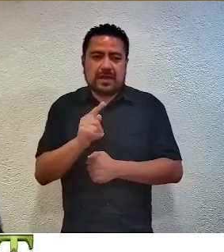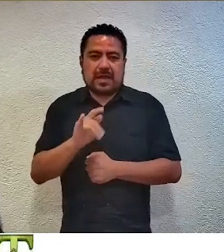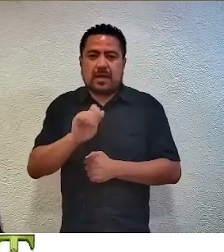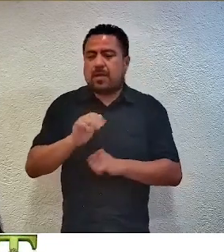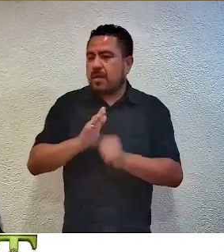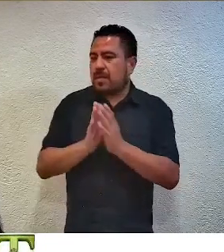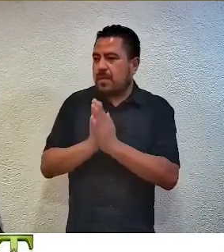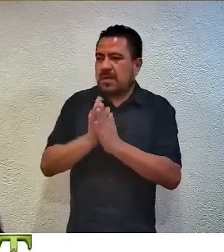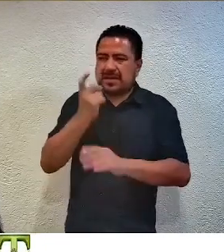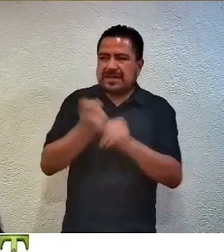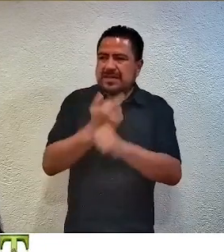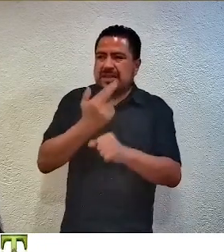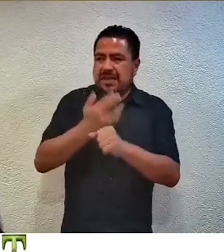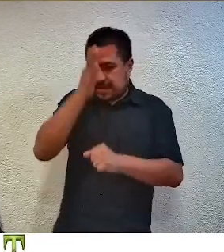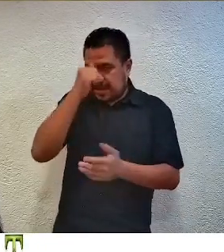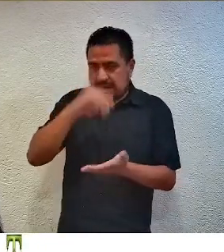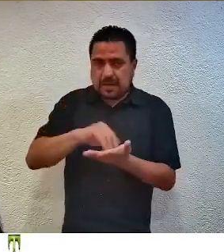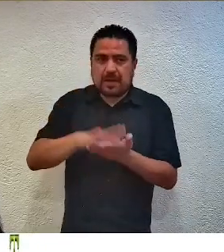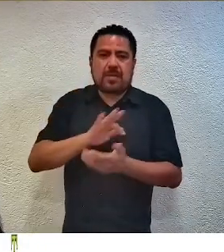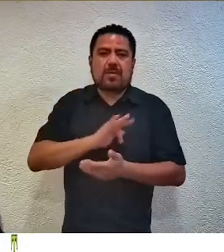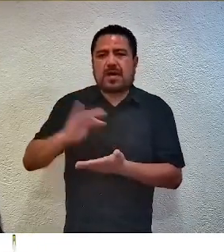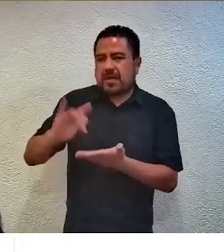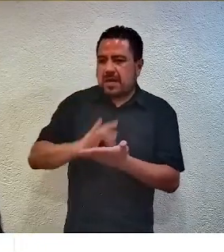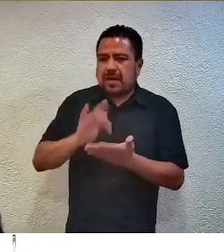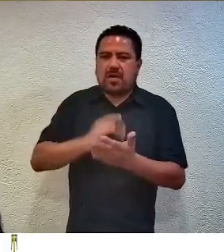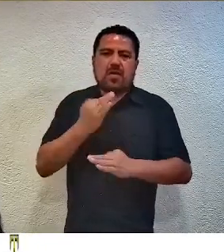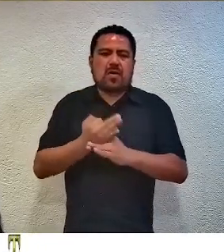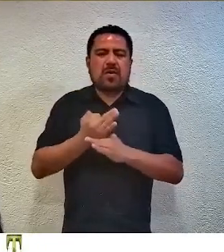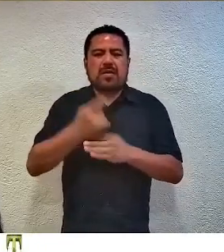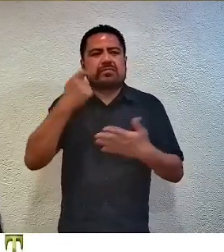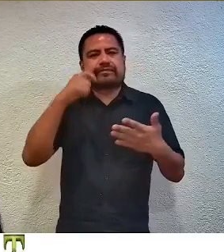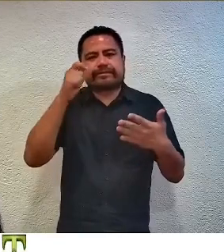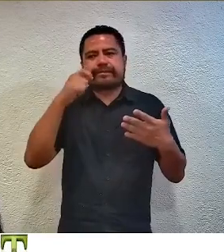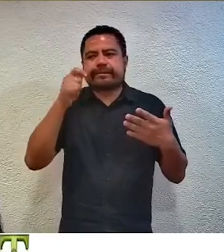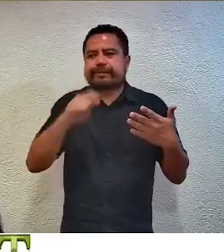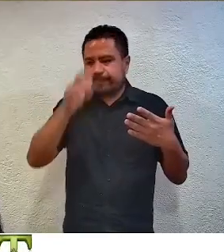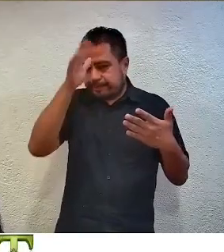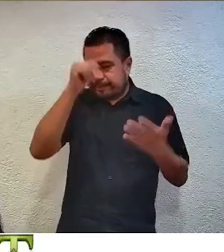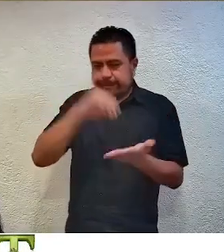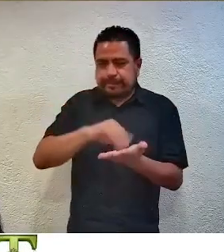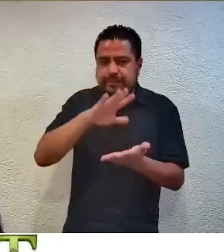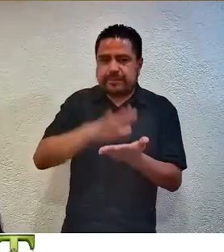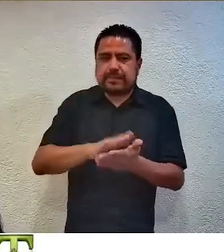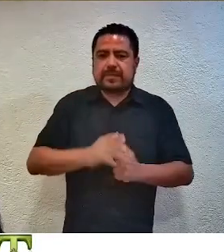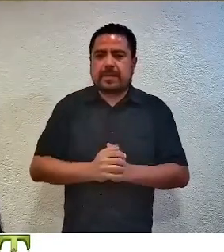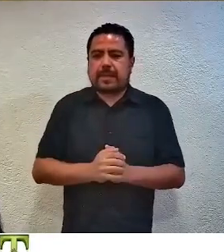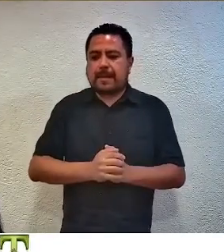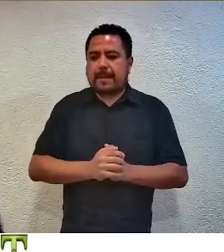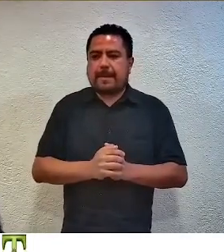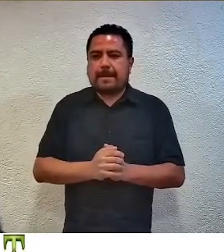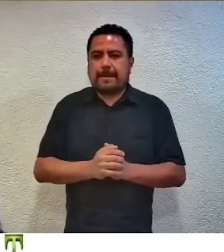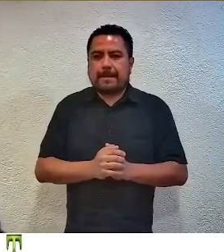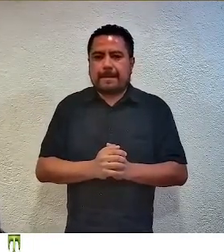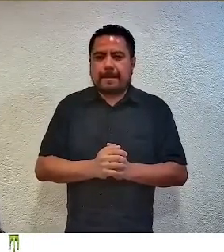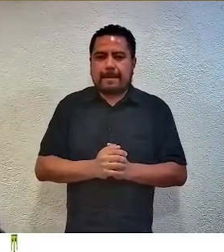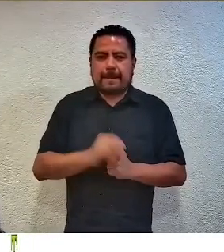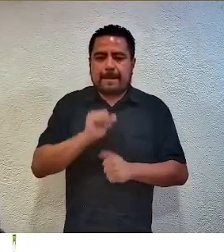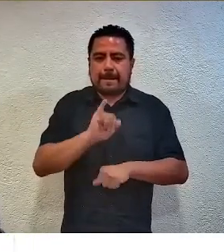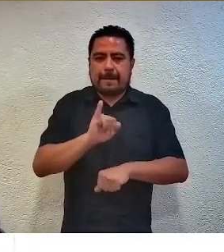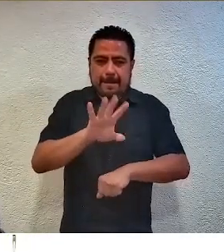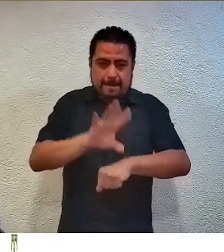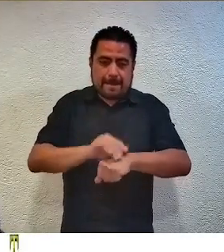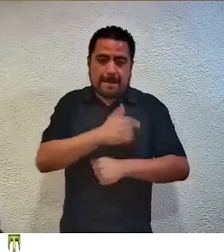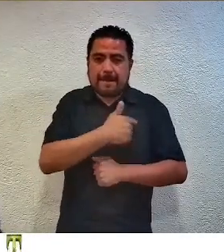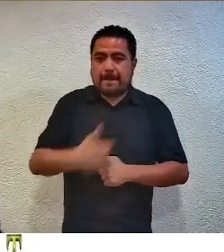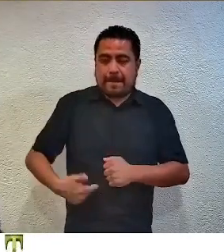al secretario general de Acuerdos nos apoye con la cuenta y los resolutivos del mismo. Con su autorización, magistrada